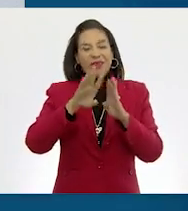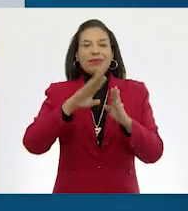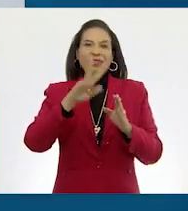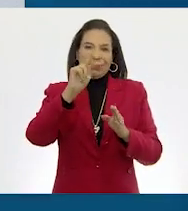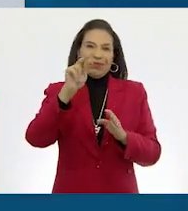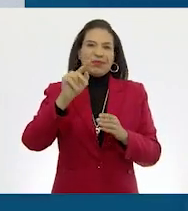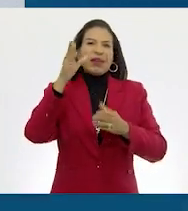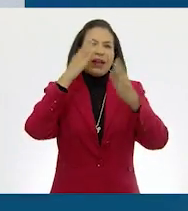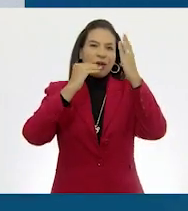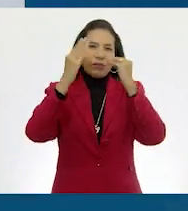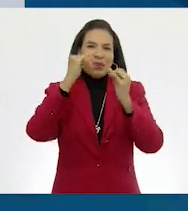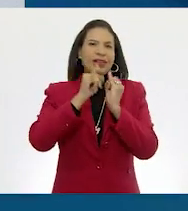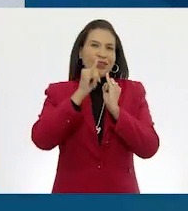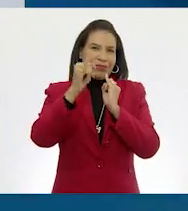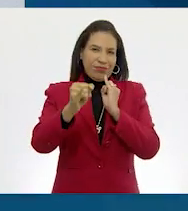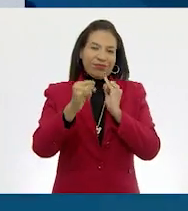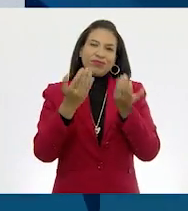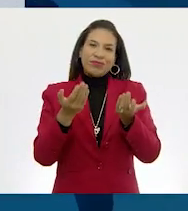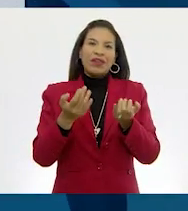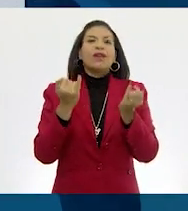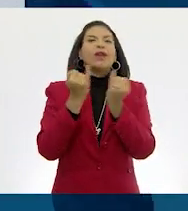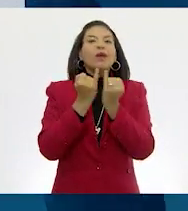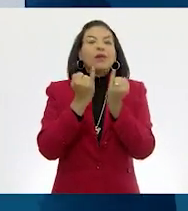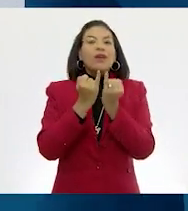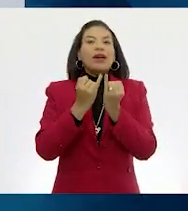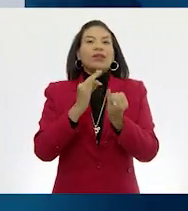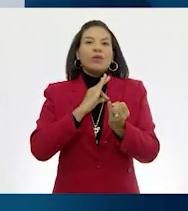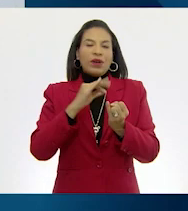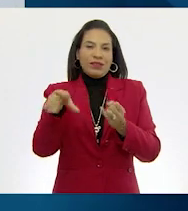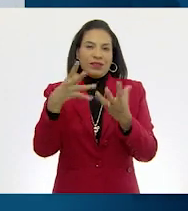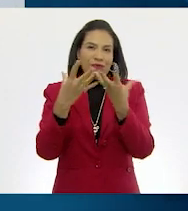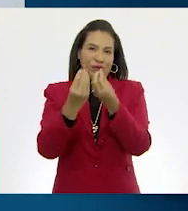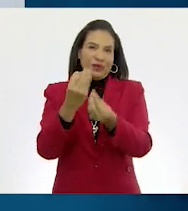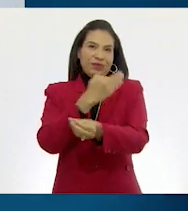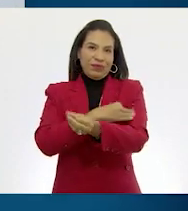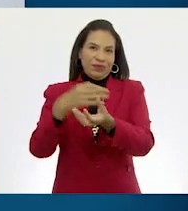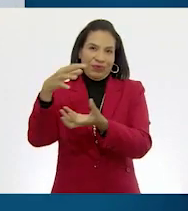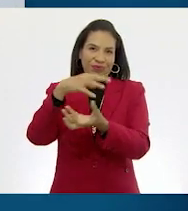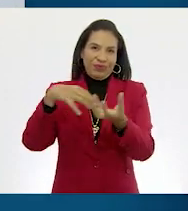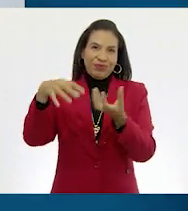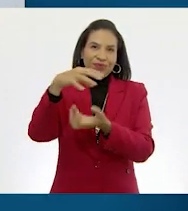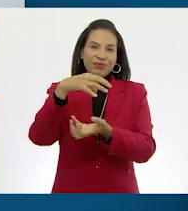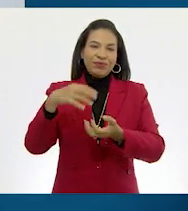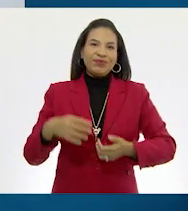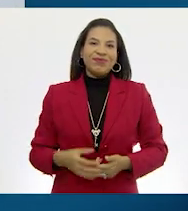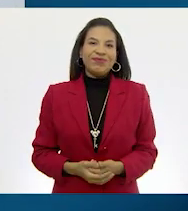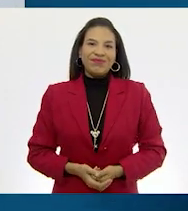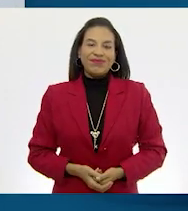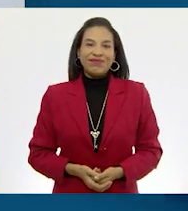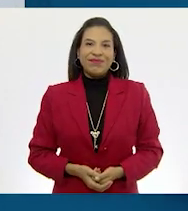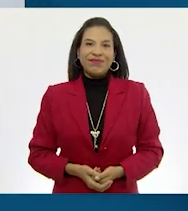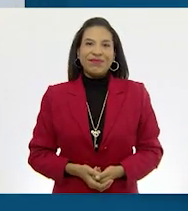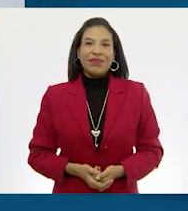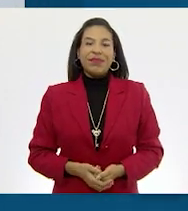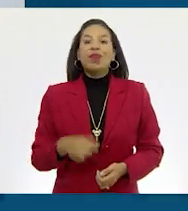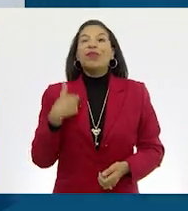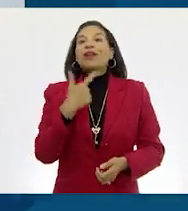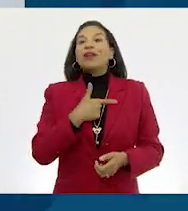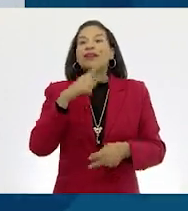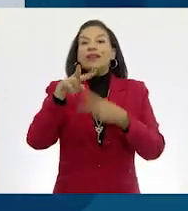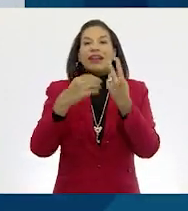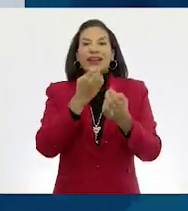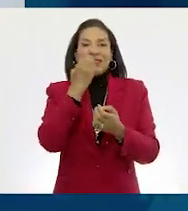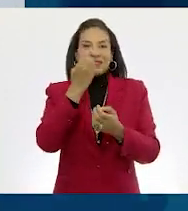seguir aprendiendo a la distancia. Y al mismo tiempo, estar con la familia. Me gusta